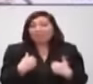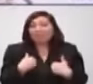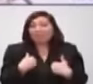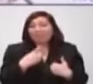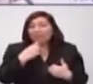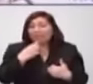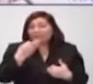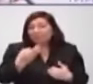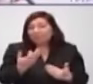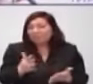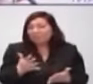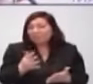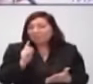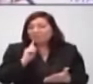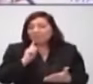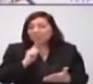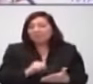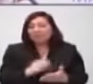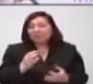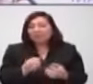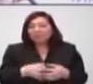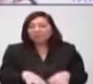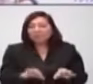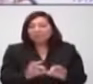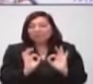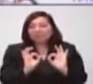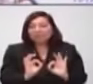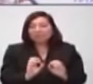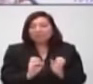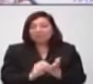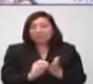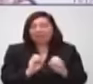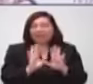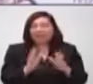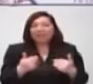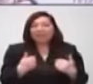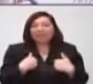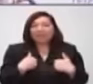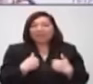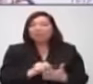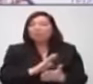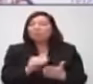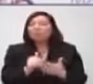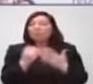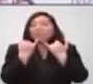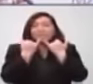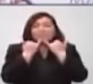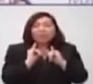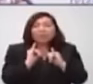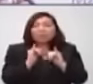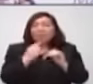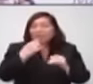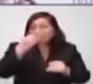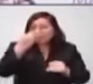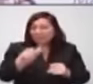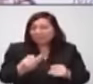medias verdades o mentiras, que creo que es importante siempre aclarar, para que tengamos todos la información veraz